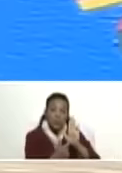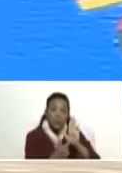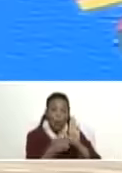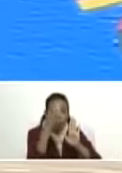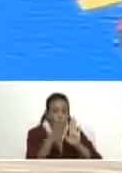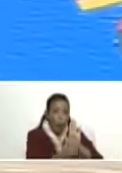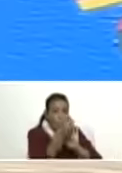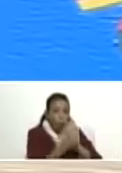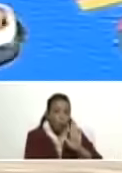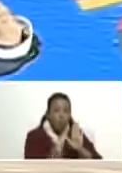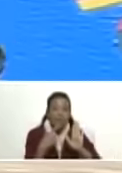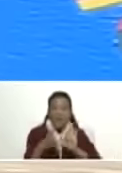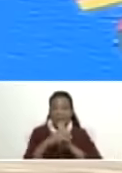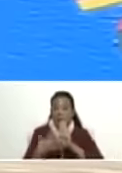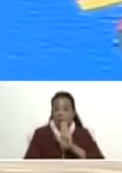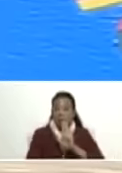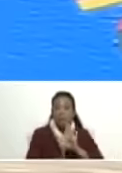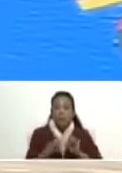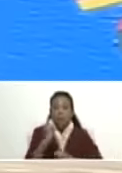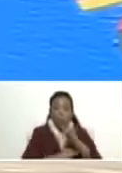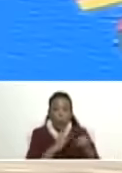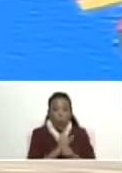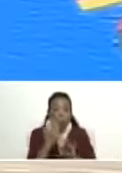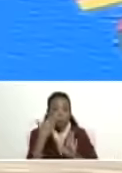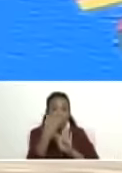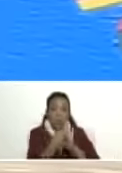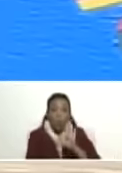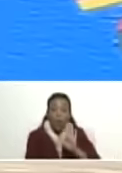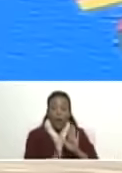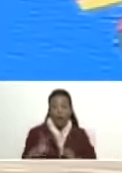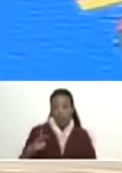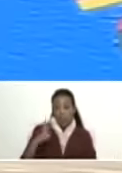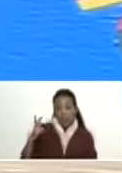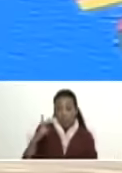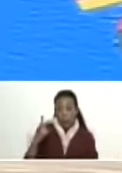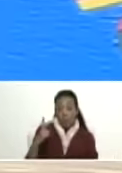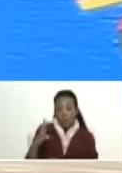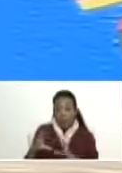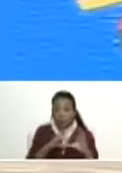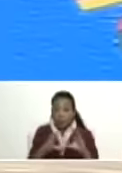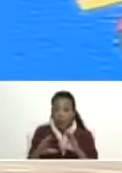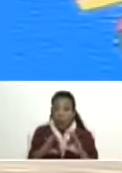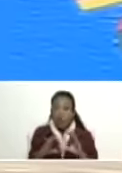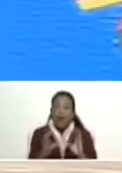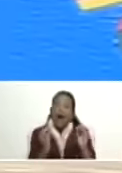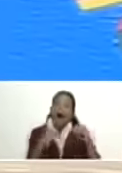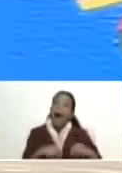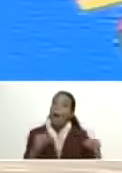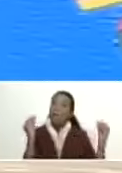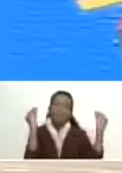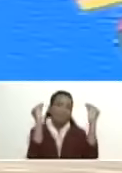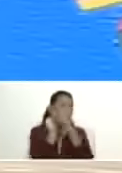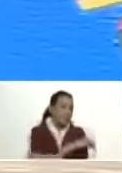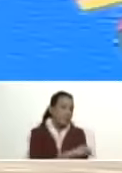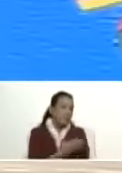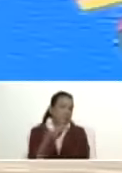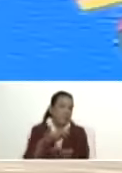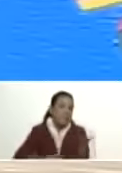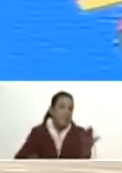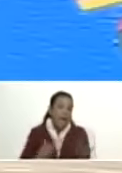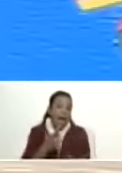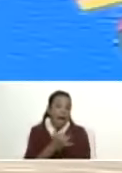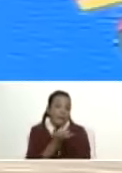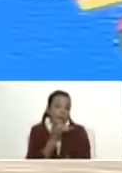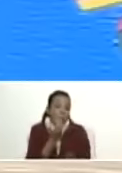vista del derecho internacional, desde el punto de vista diplomático, es que hay una controversia